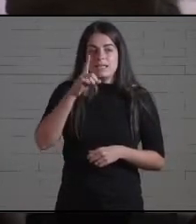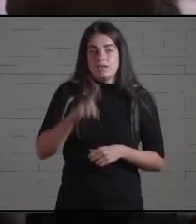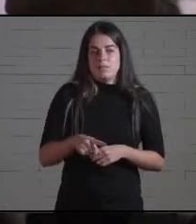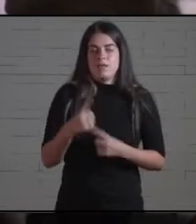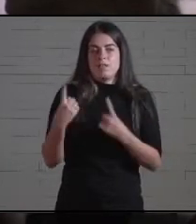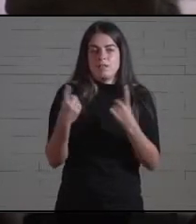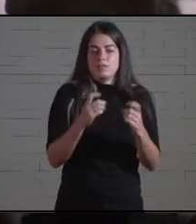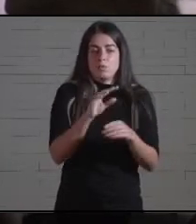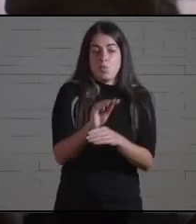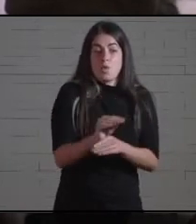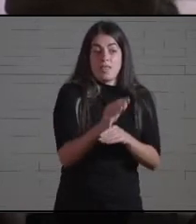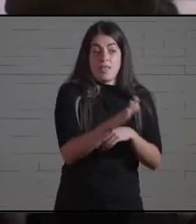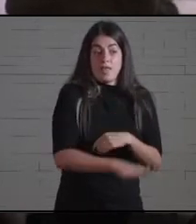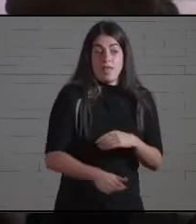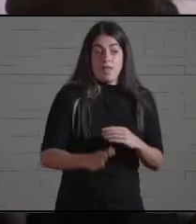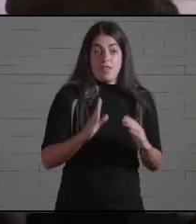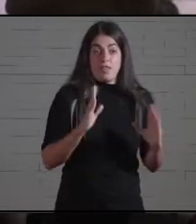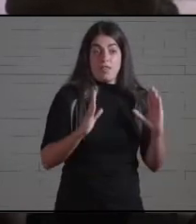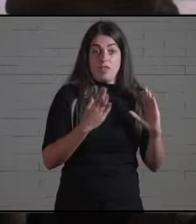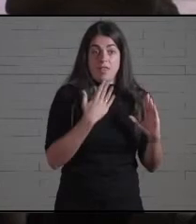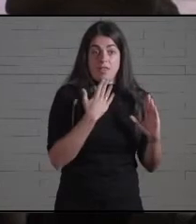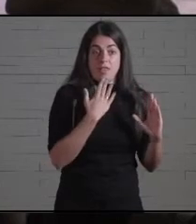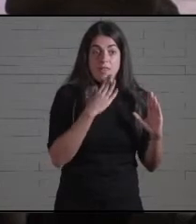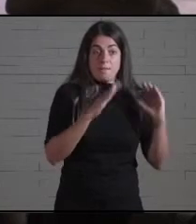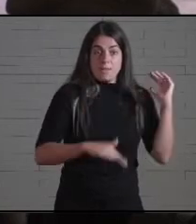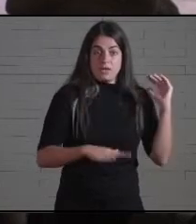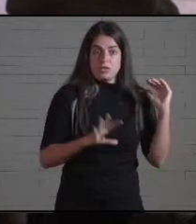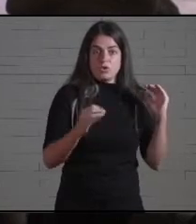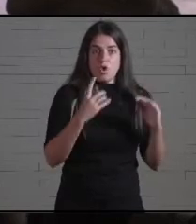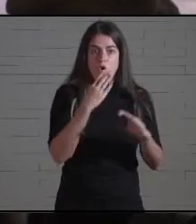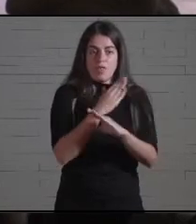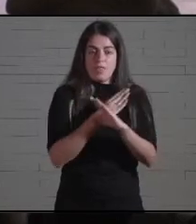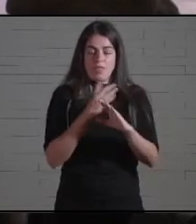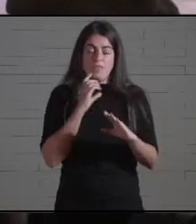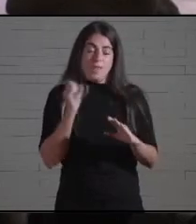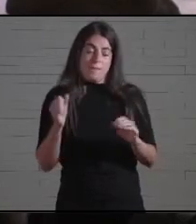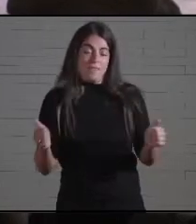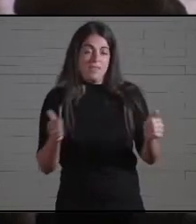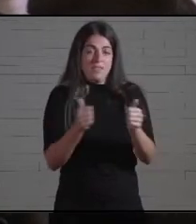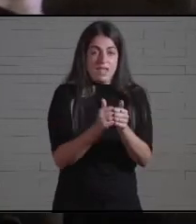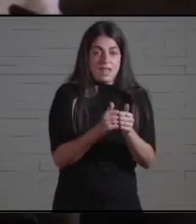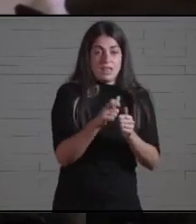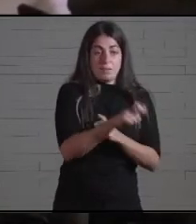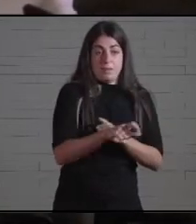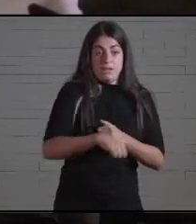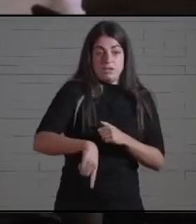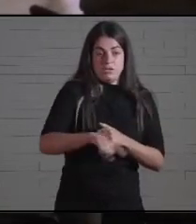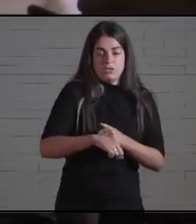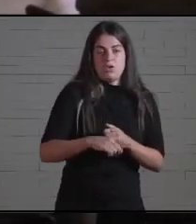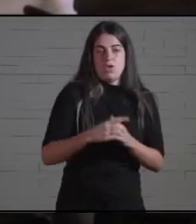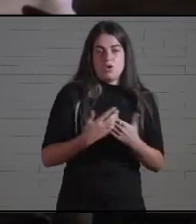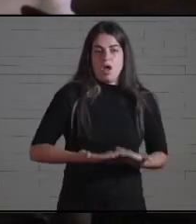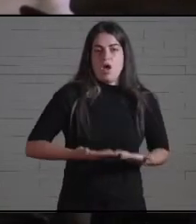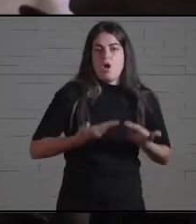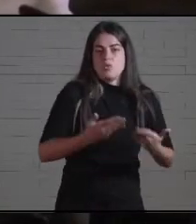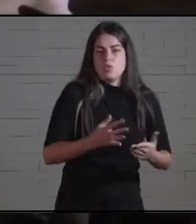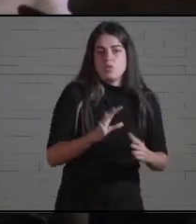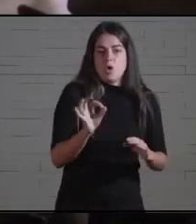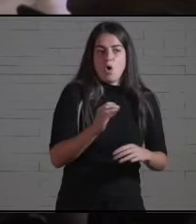los cuidados de menores y mayores dependientes se realice sobrecargando, como ya hemos visto, a las mujeres o